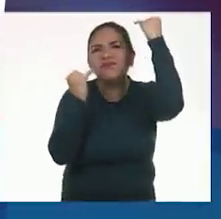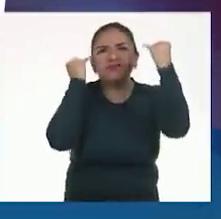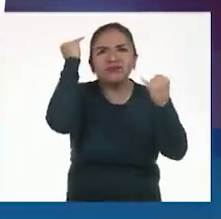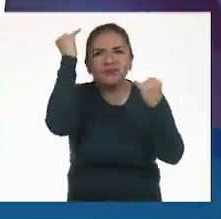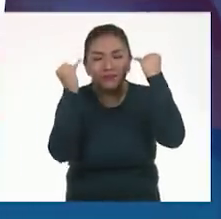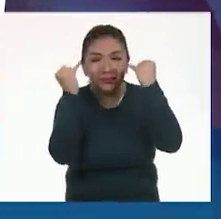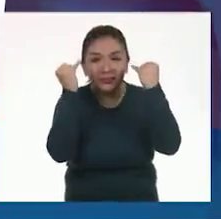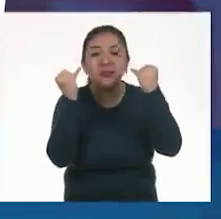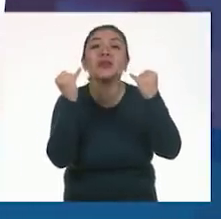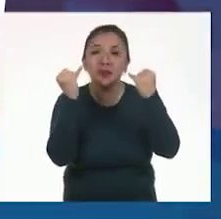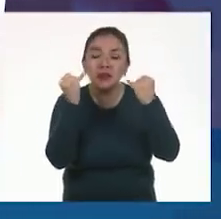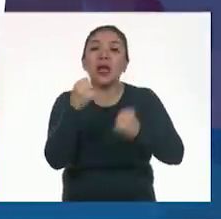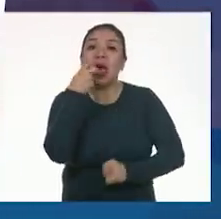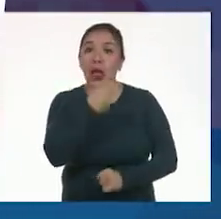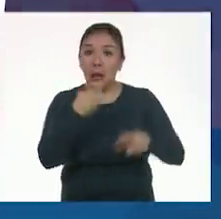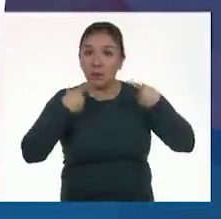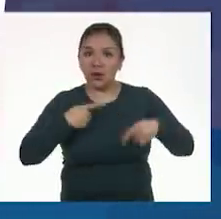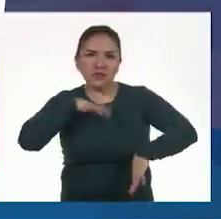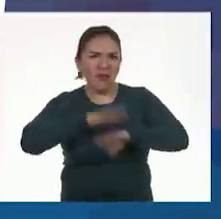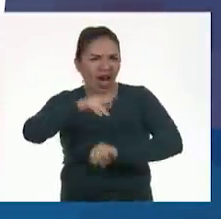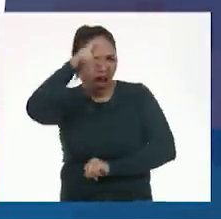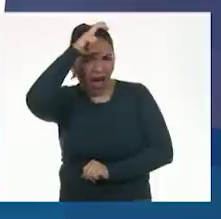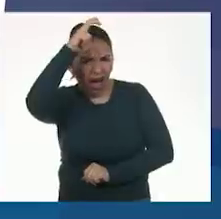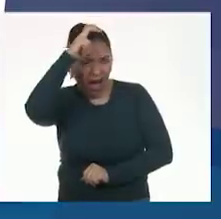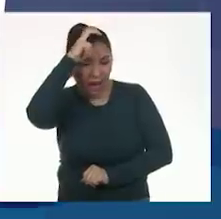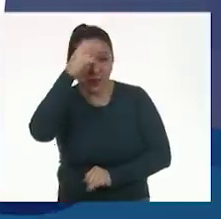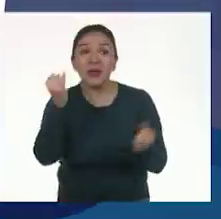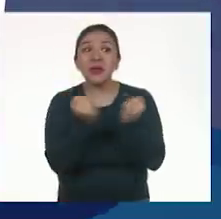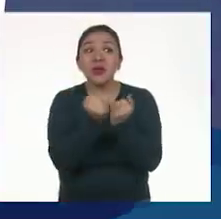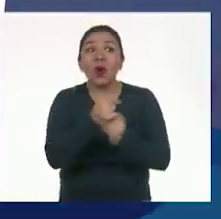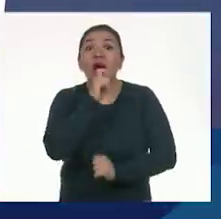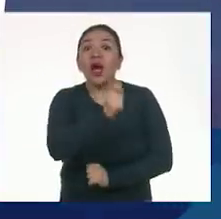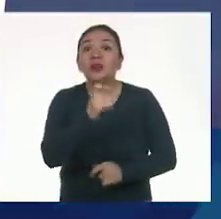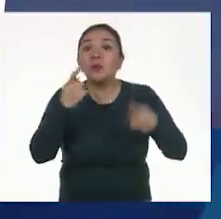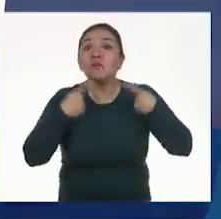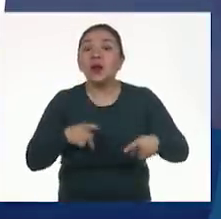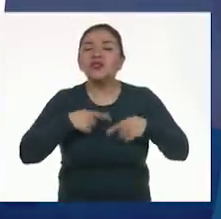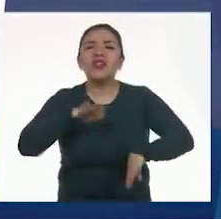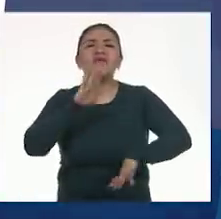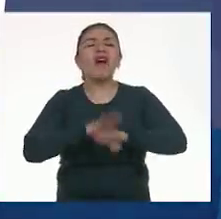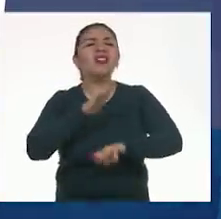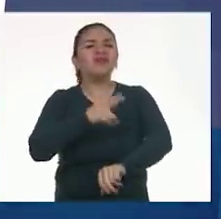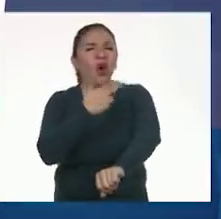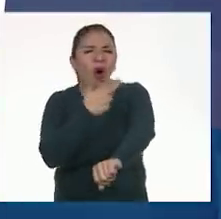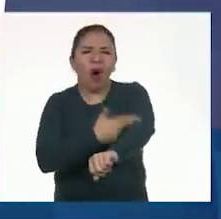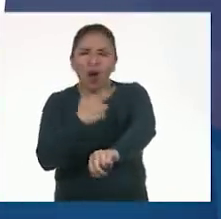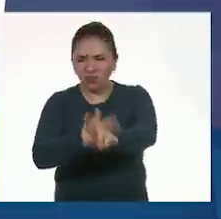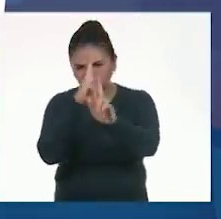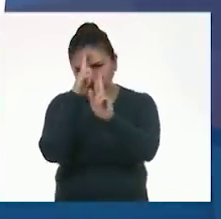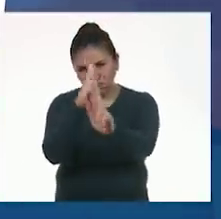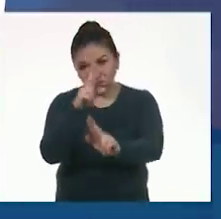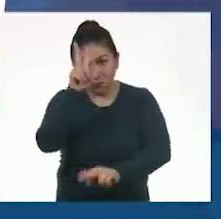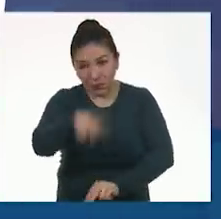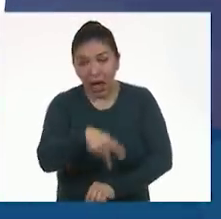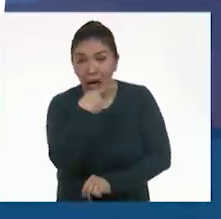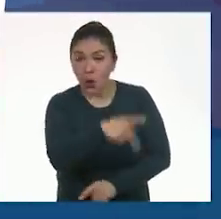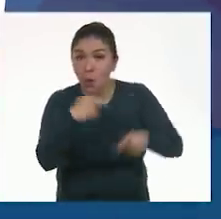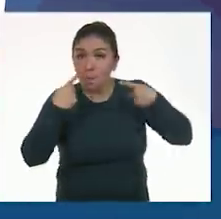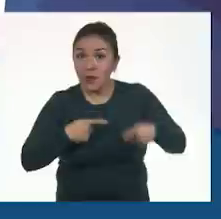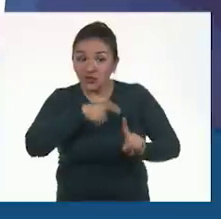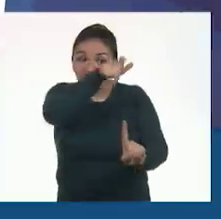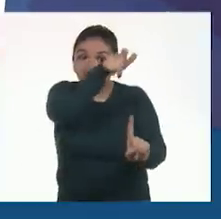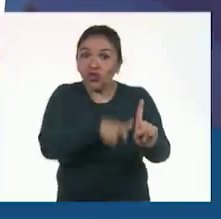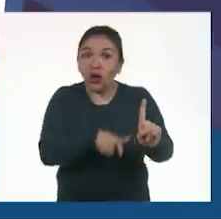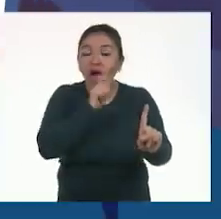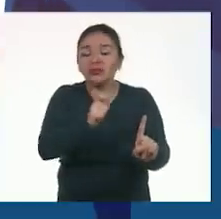es obviamente muy sabio, pero muy importante, es sumamente honorable. Para él el honor es de las